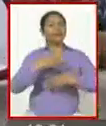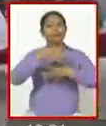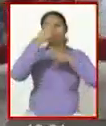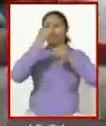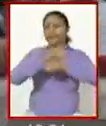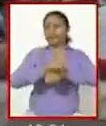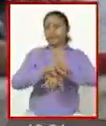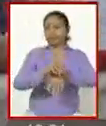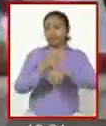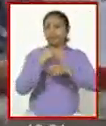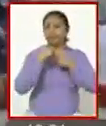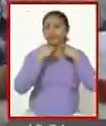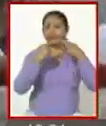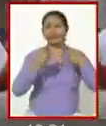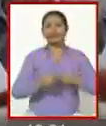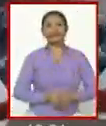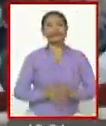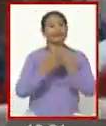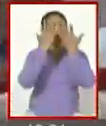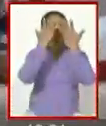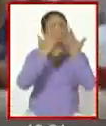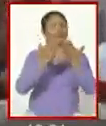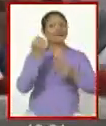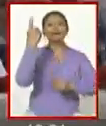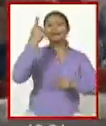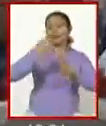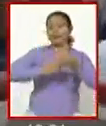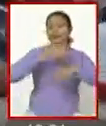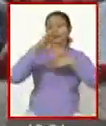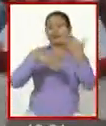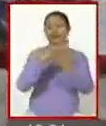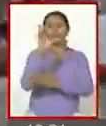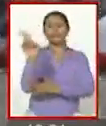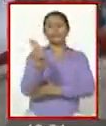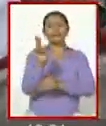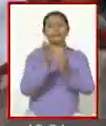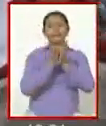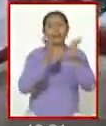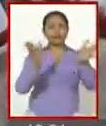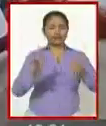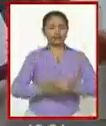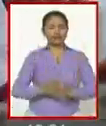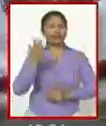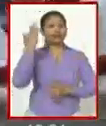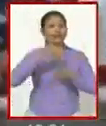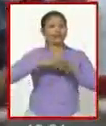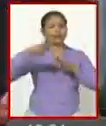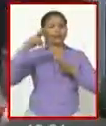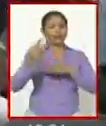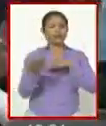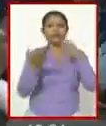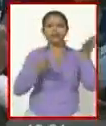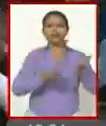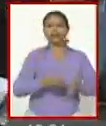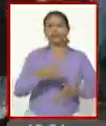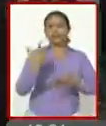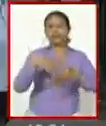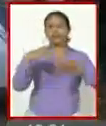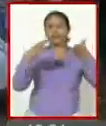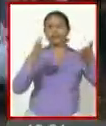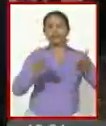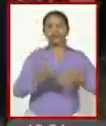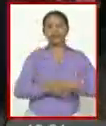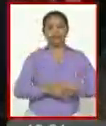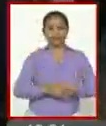movilizaciones, se ha declarado duelo por un mes en todas las universidades públicas como consecuencia de la muerte del